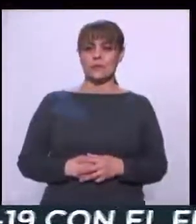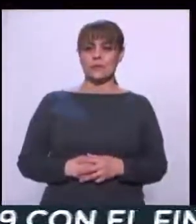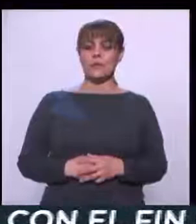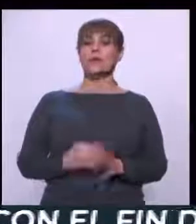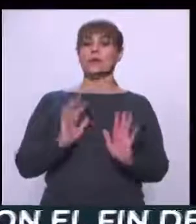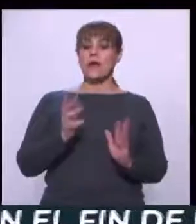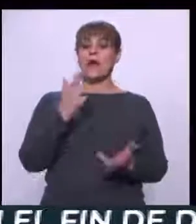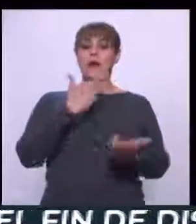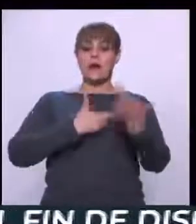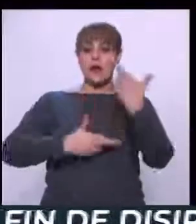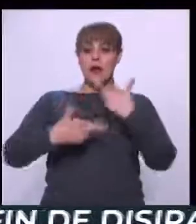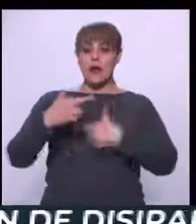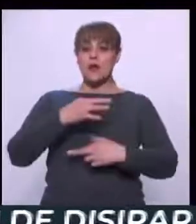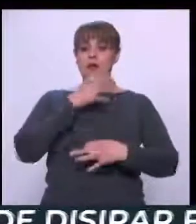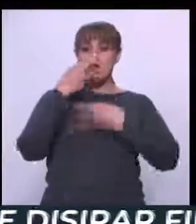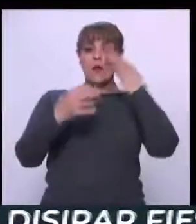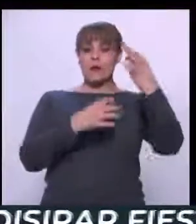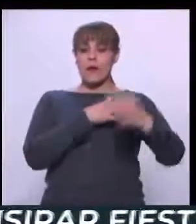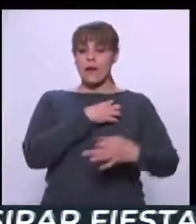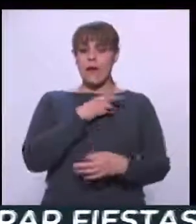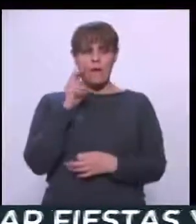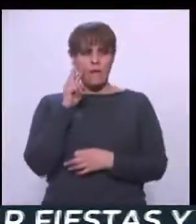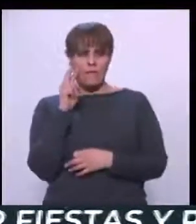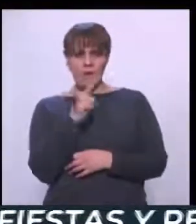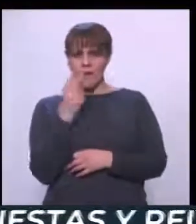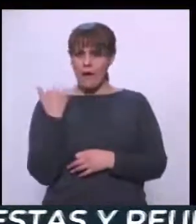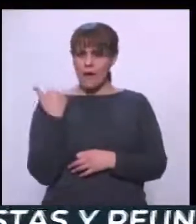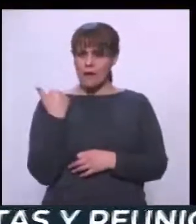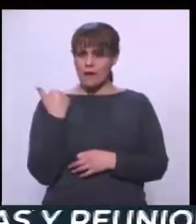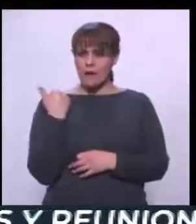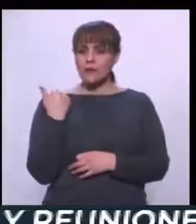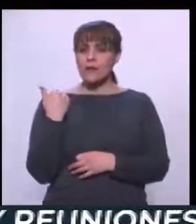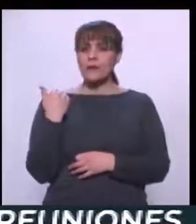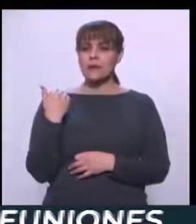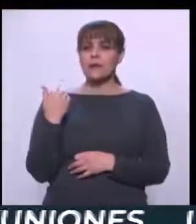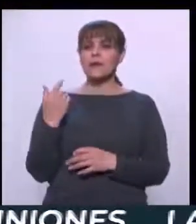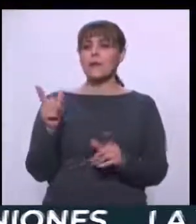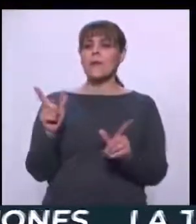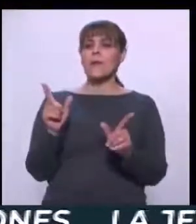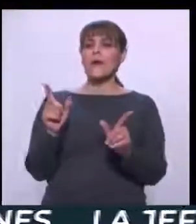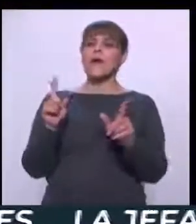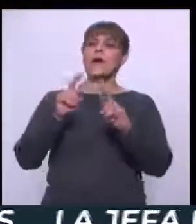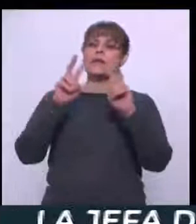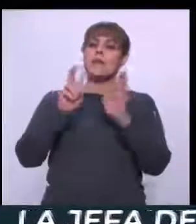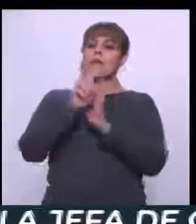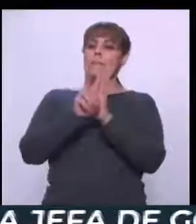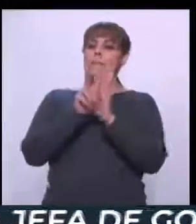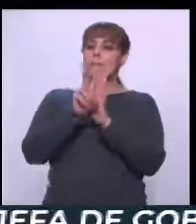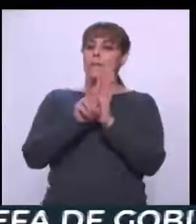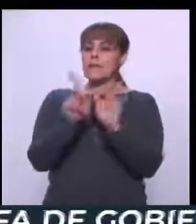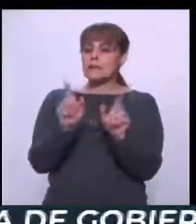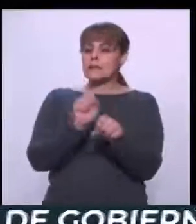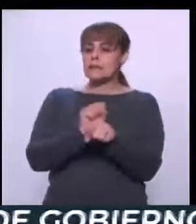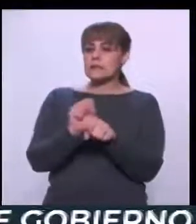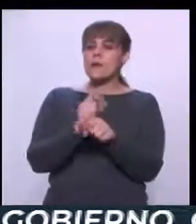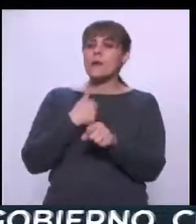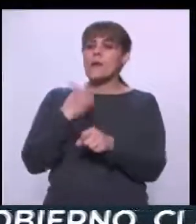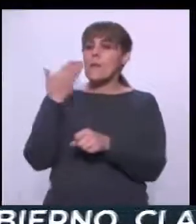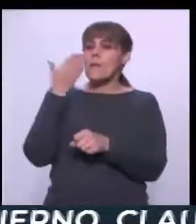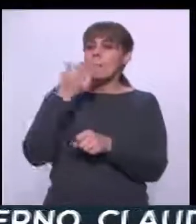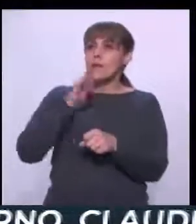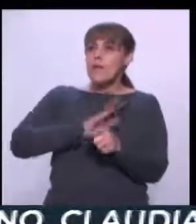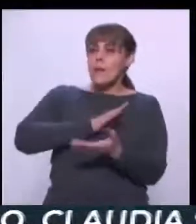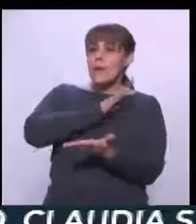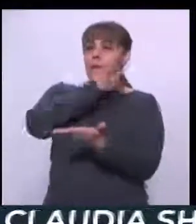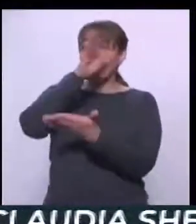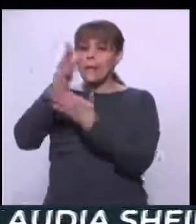Estamos de vuelta en Informe Capital y esto que acaba de ver es un fragmento del documental No les pedimos un viaje a la luna, que vamos a